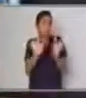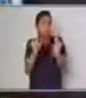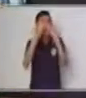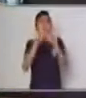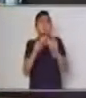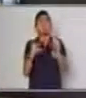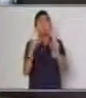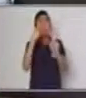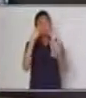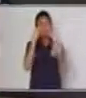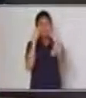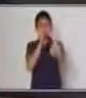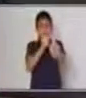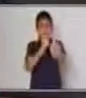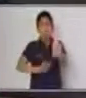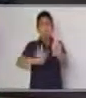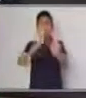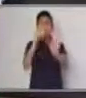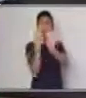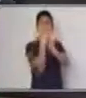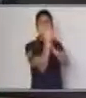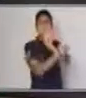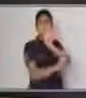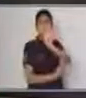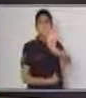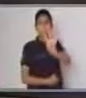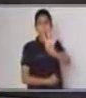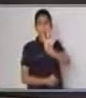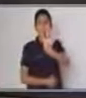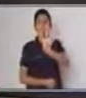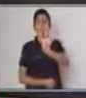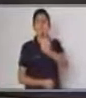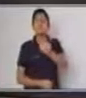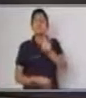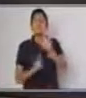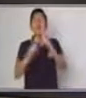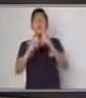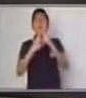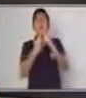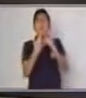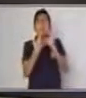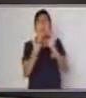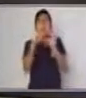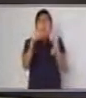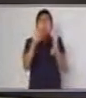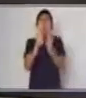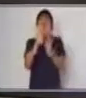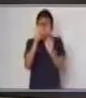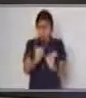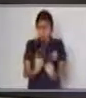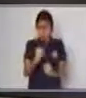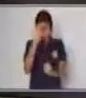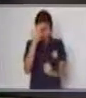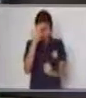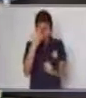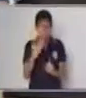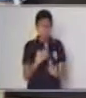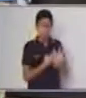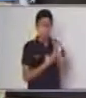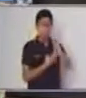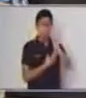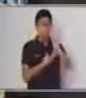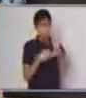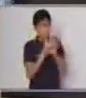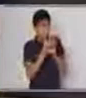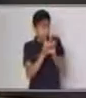enfocar en estos 4 de acá. Vamos a empezar a buscar el número 30,